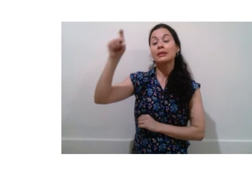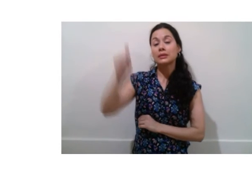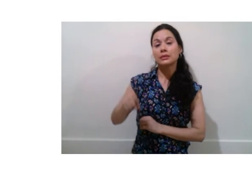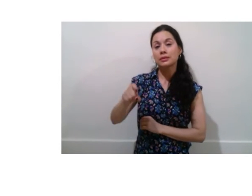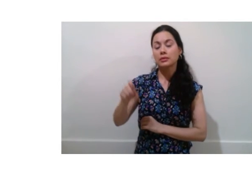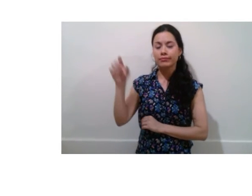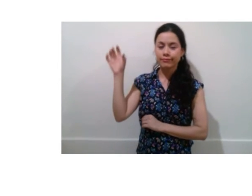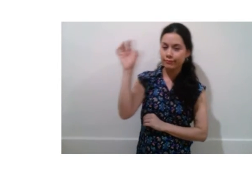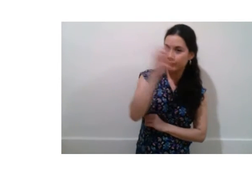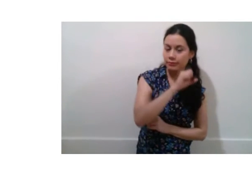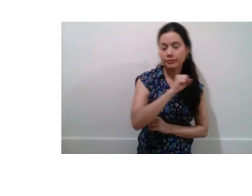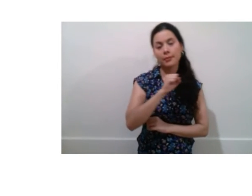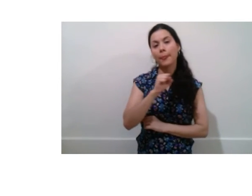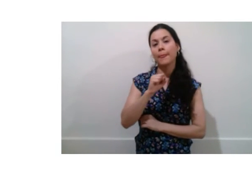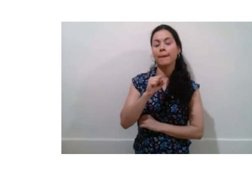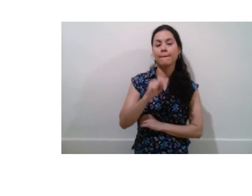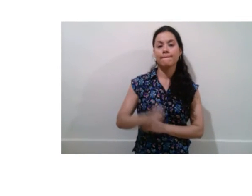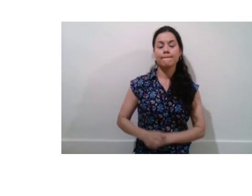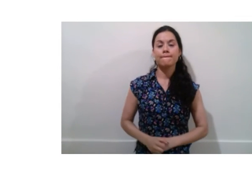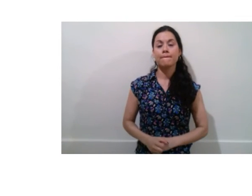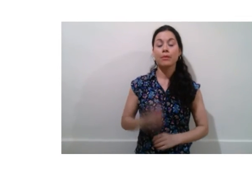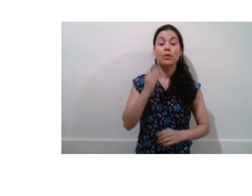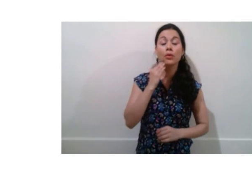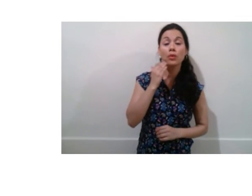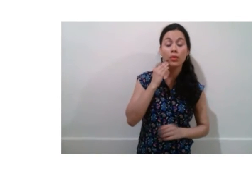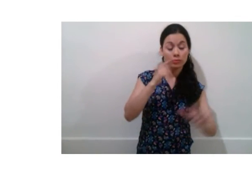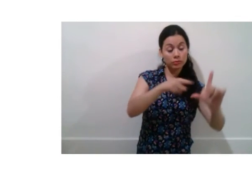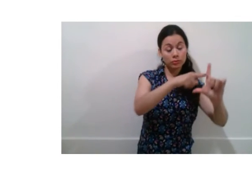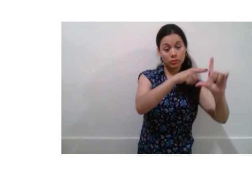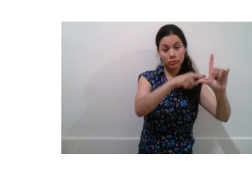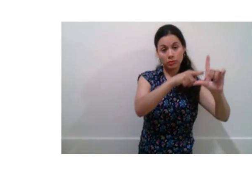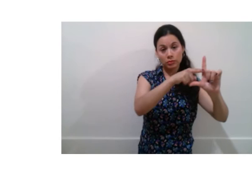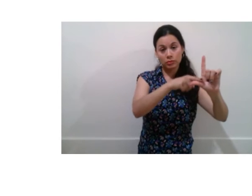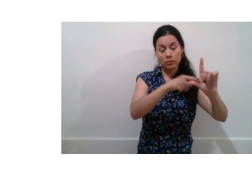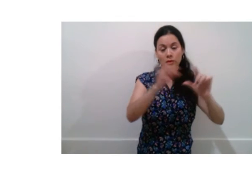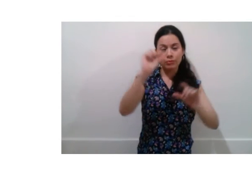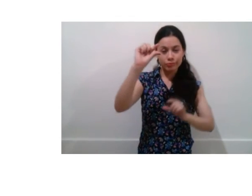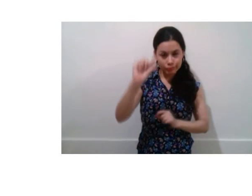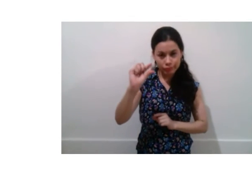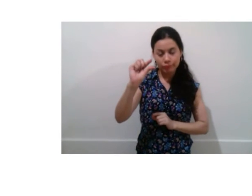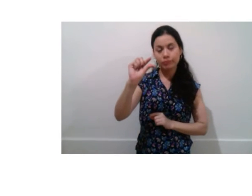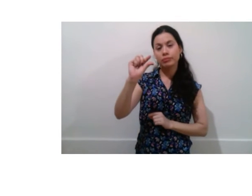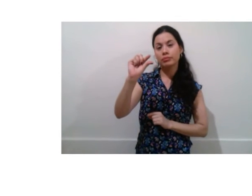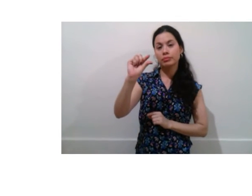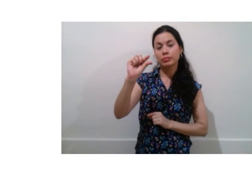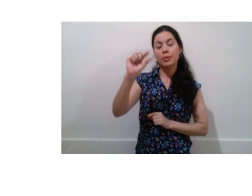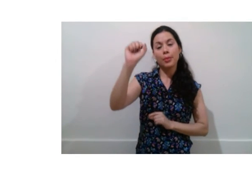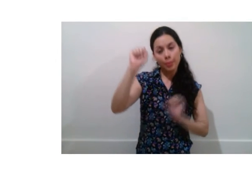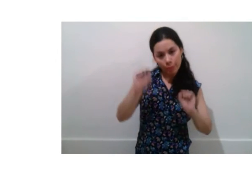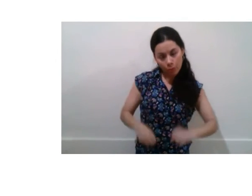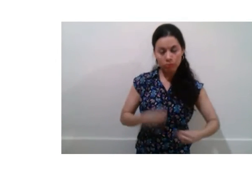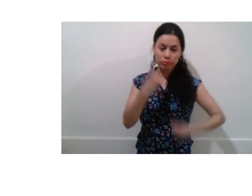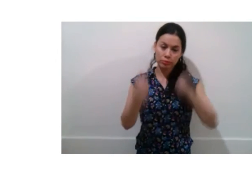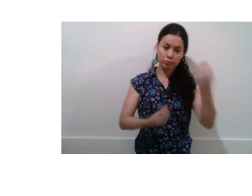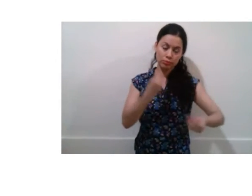Debemos tener en cuenta que cuando los ángulos son pequeños, se puede hacer